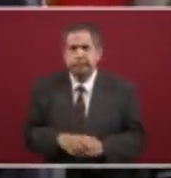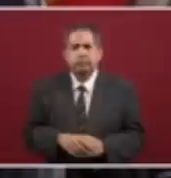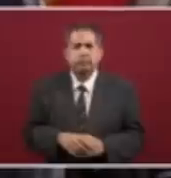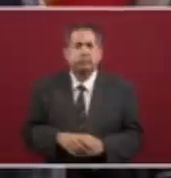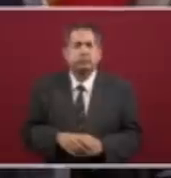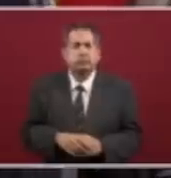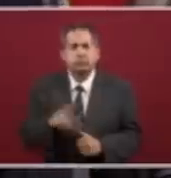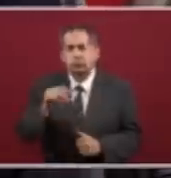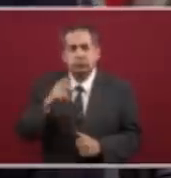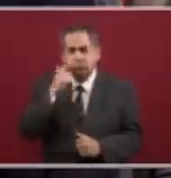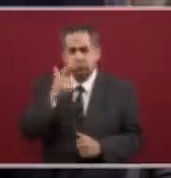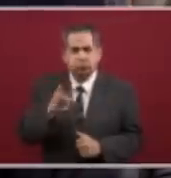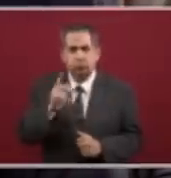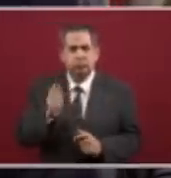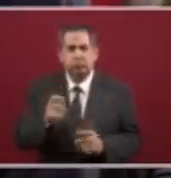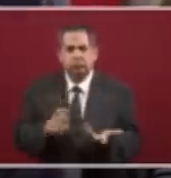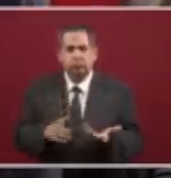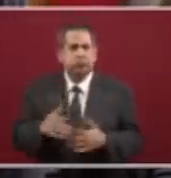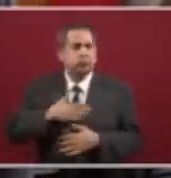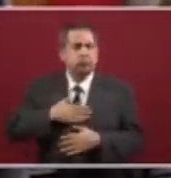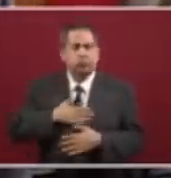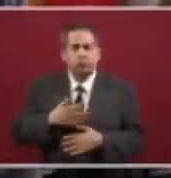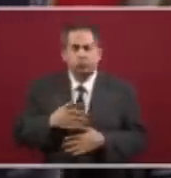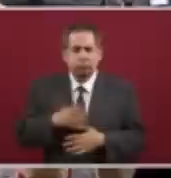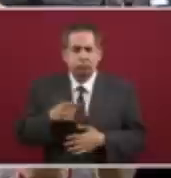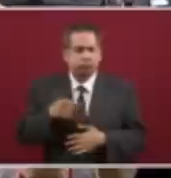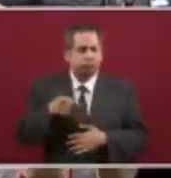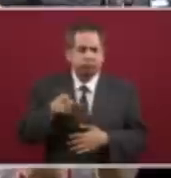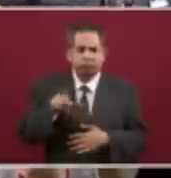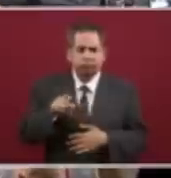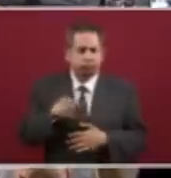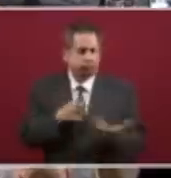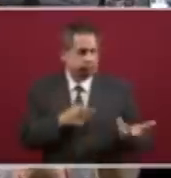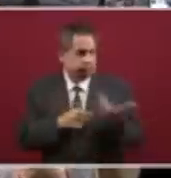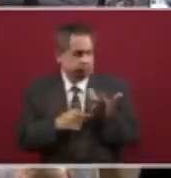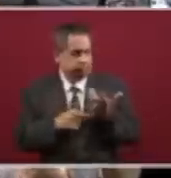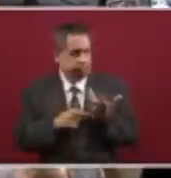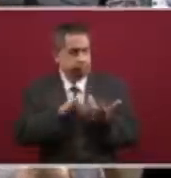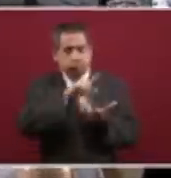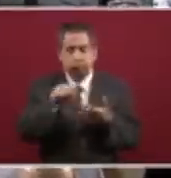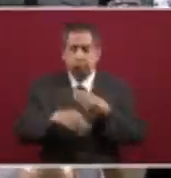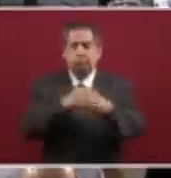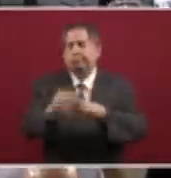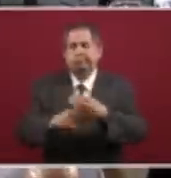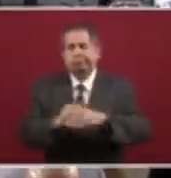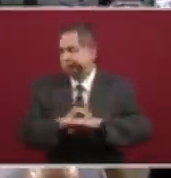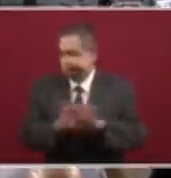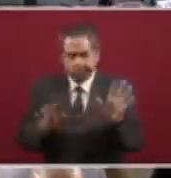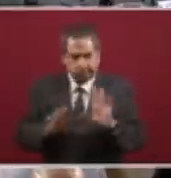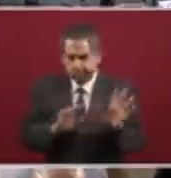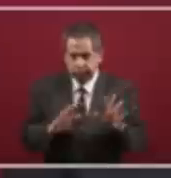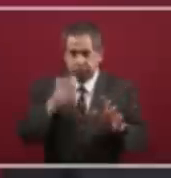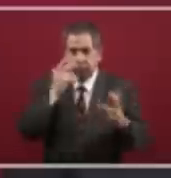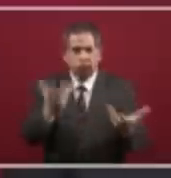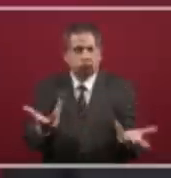no quiero ser factor de discordia al contrario lo que quiero es que sea este